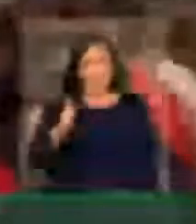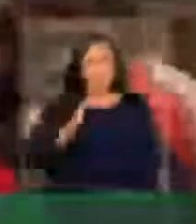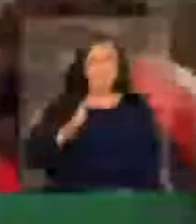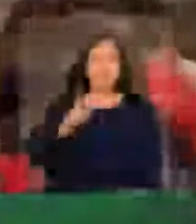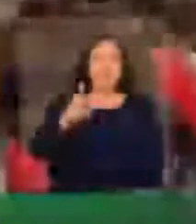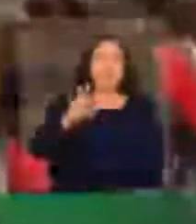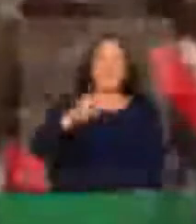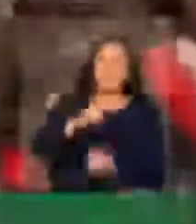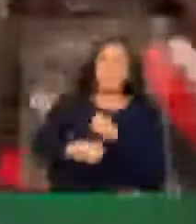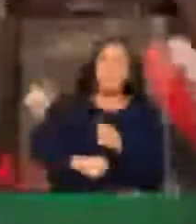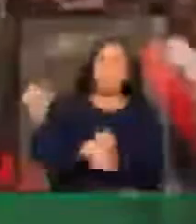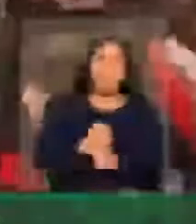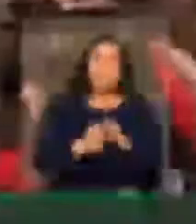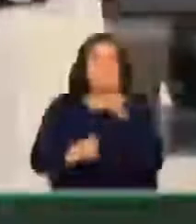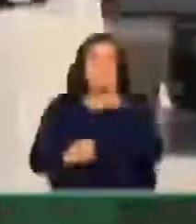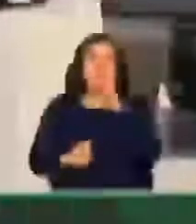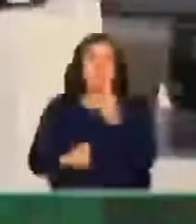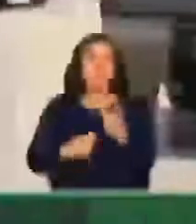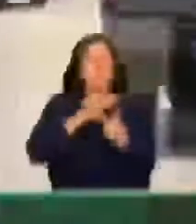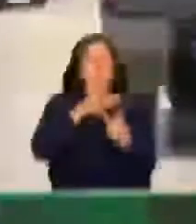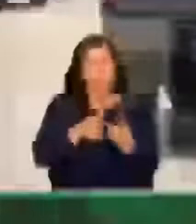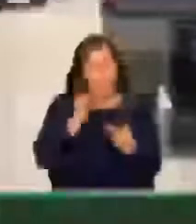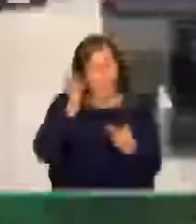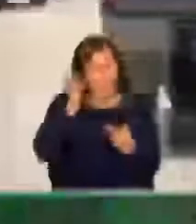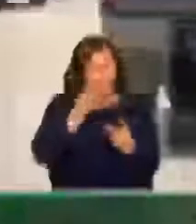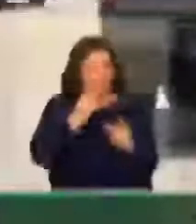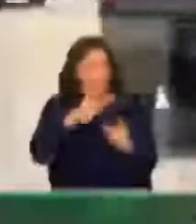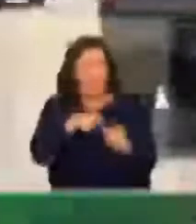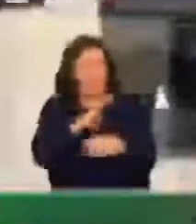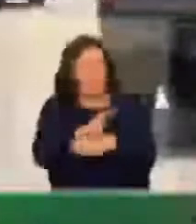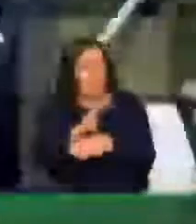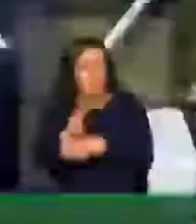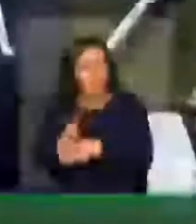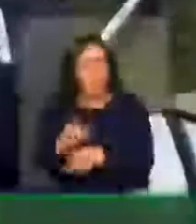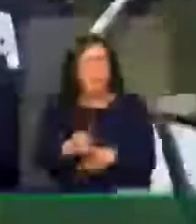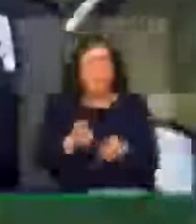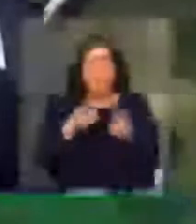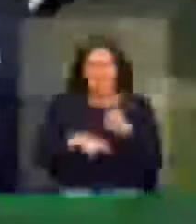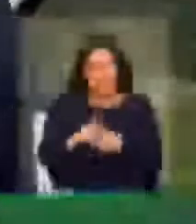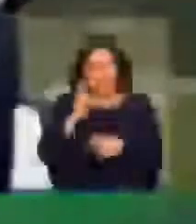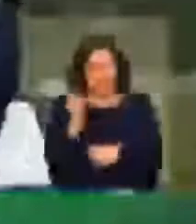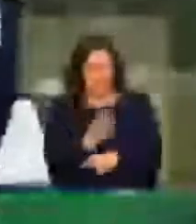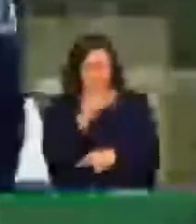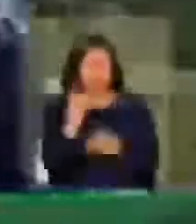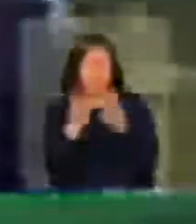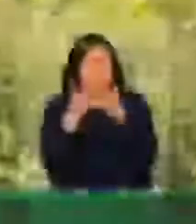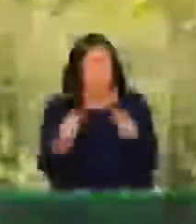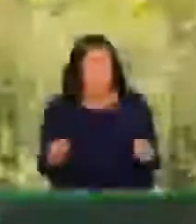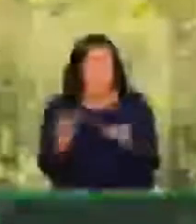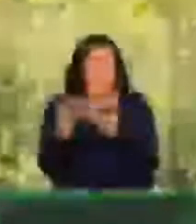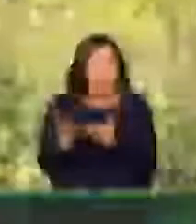zona dijeron a Telemundo que Claudia cuidaba a sus 2 hijas y por eso llamaba la atención que hubiera desaparecido de esa